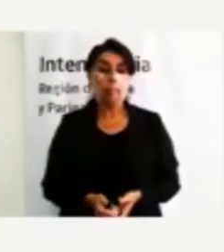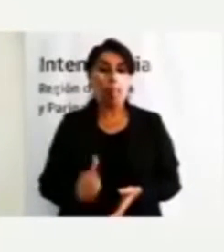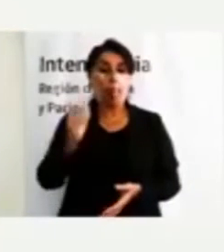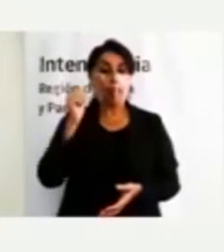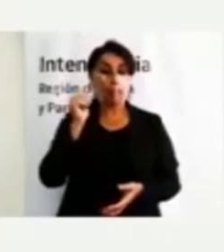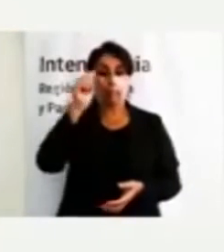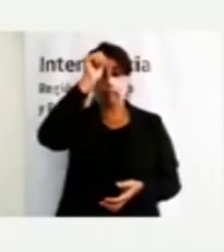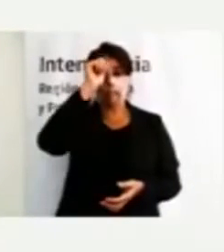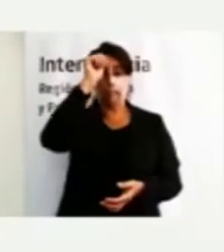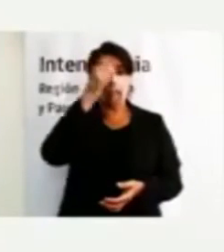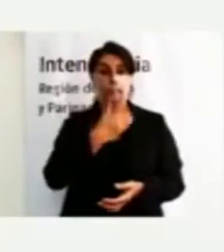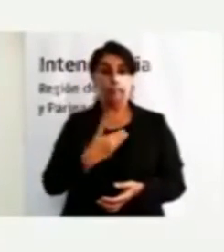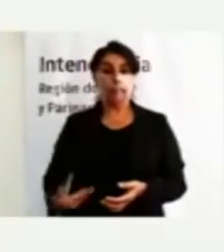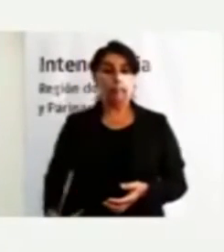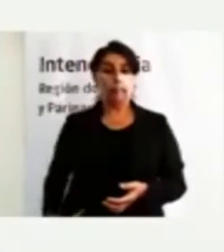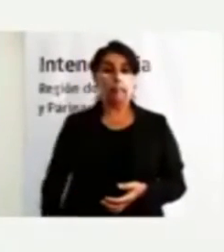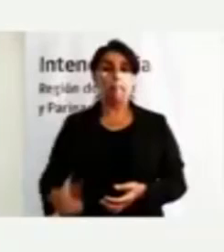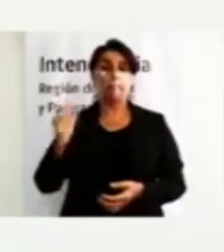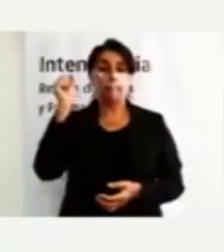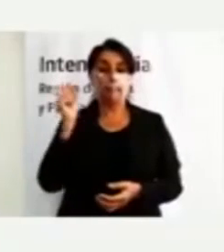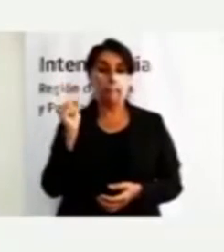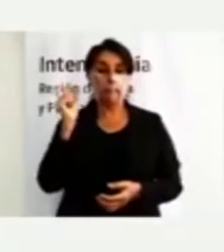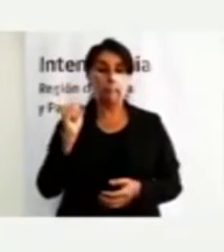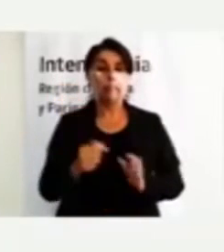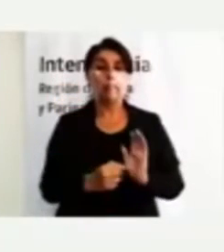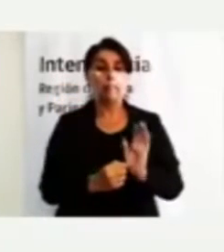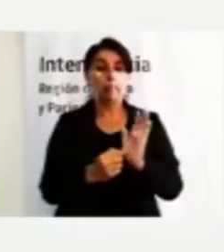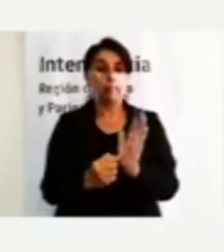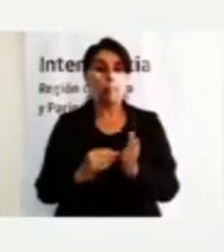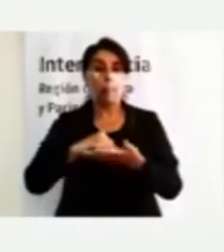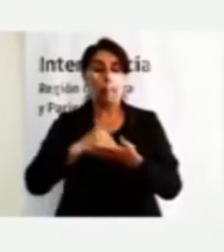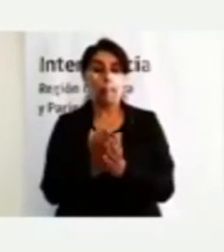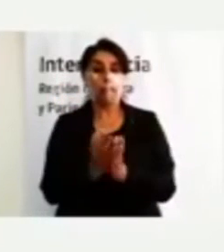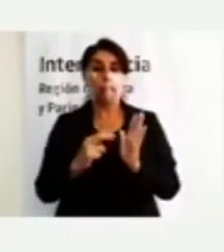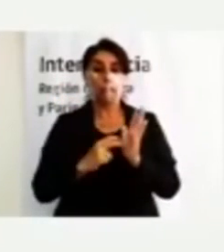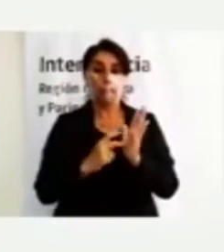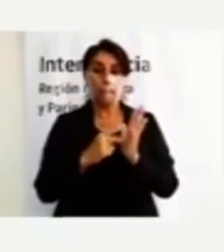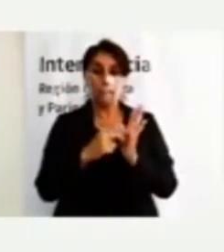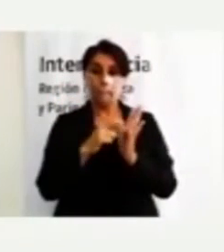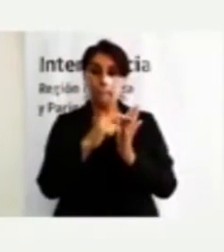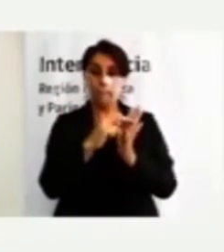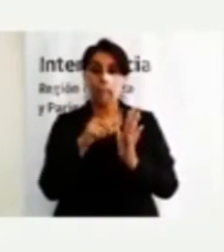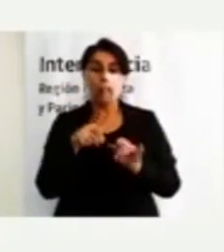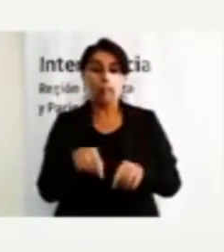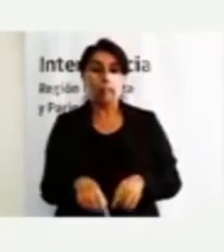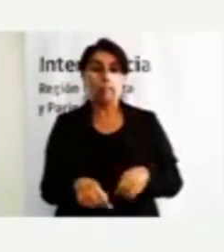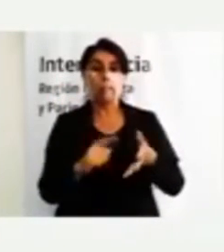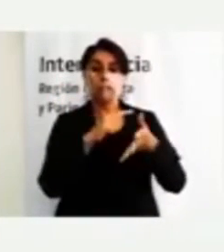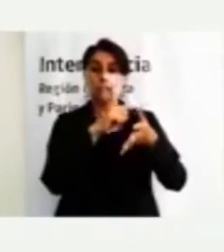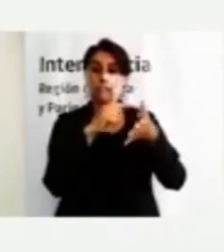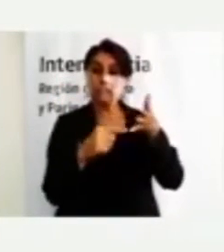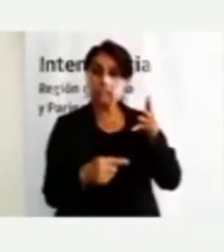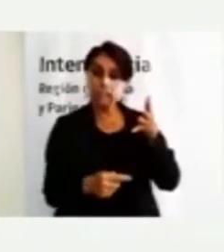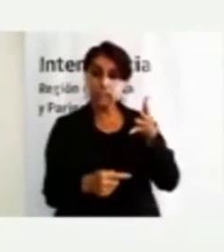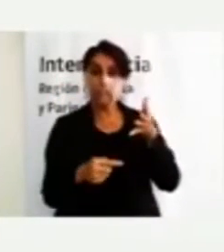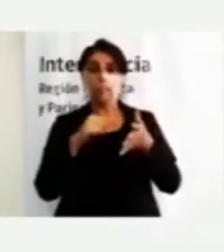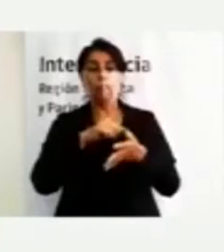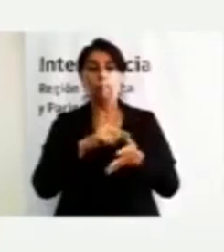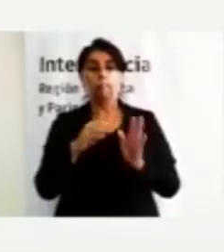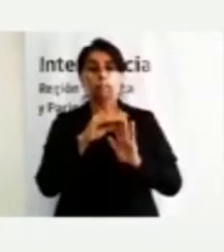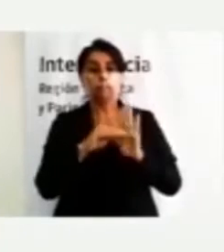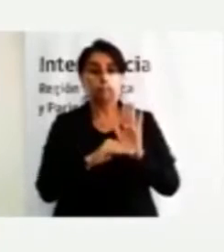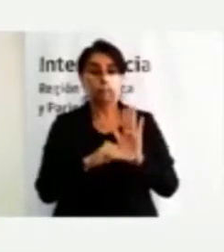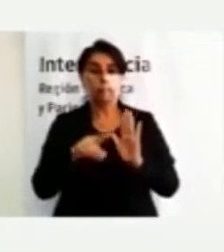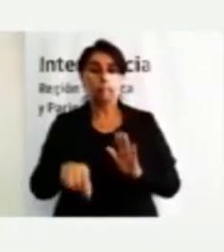Ayer domingo el presidente Sebastián Piñera presentó el plan Paso a Paso, que considera 5 fases para superar la